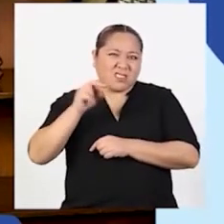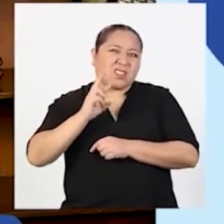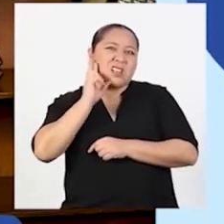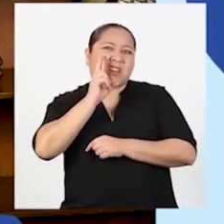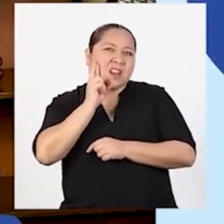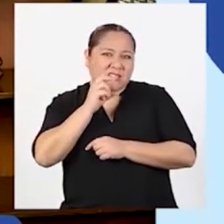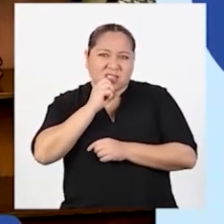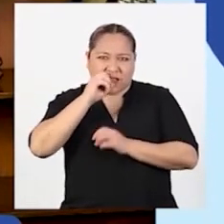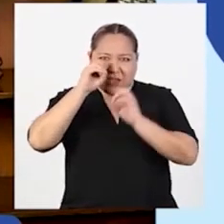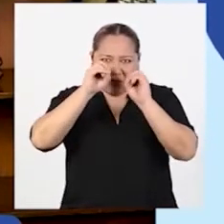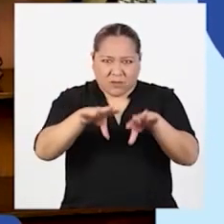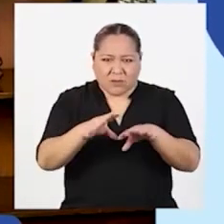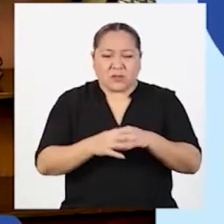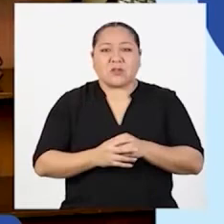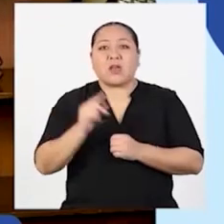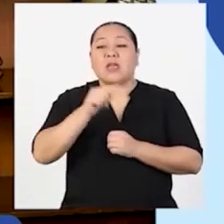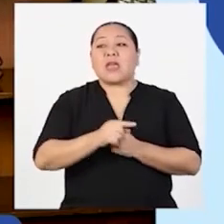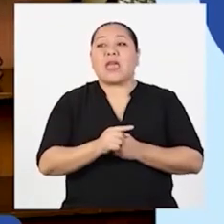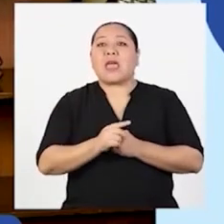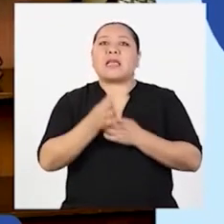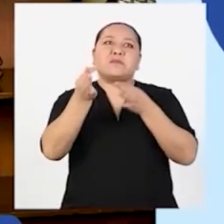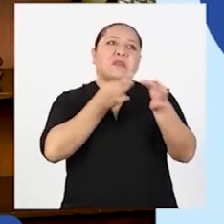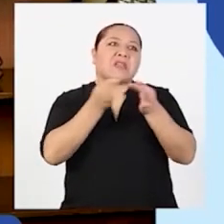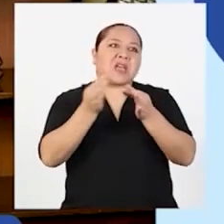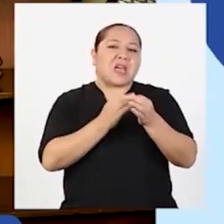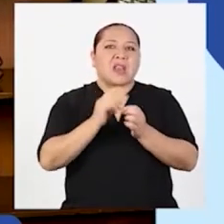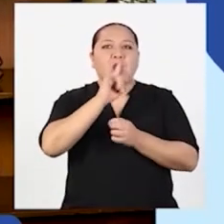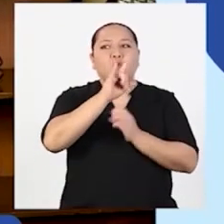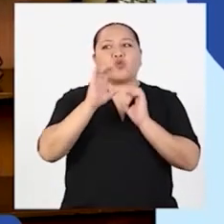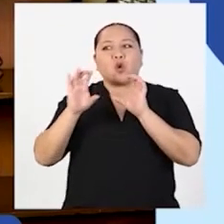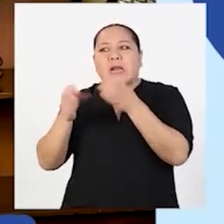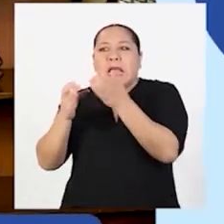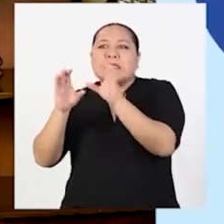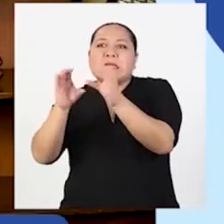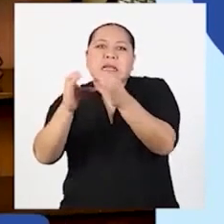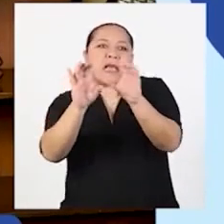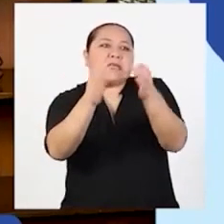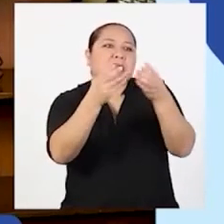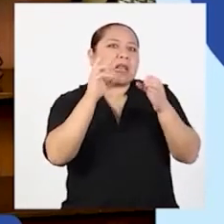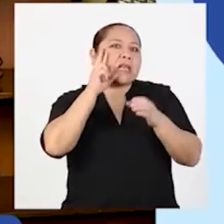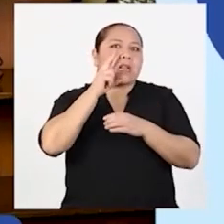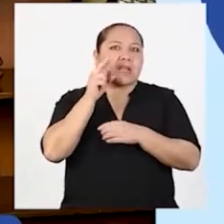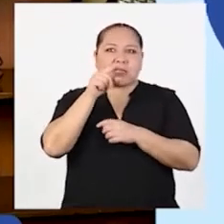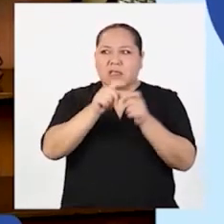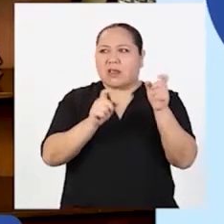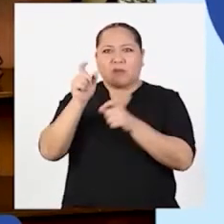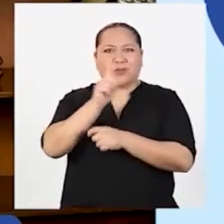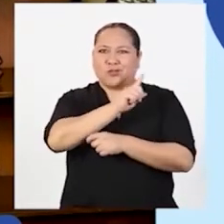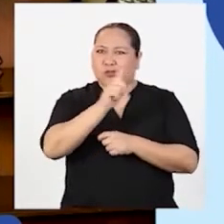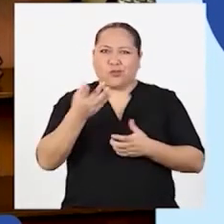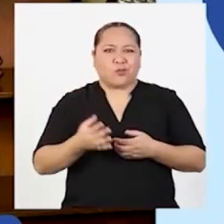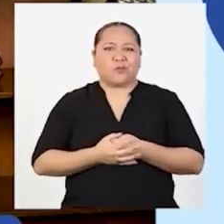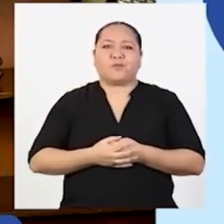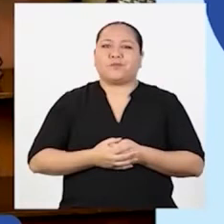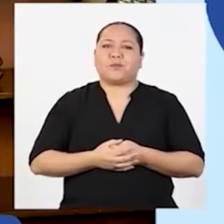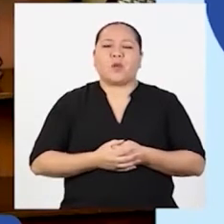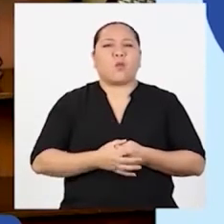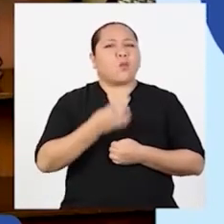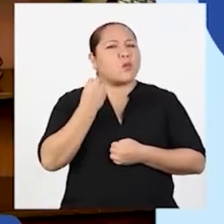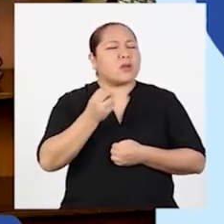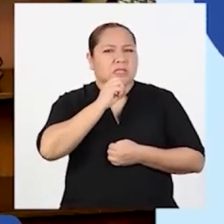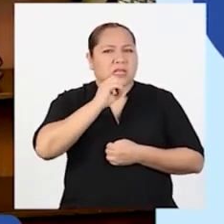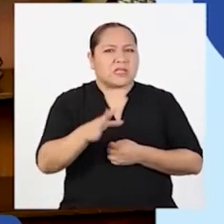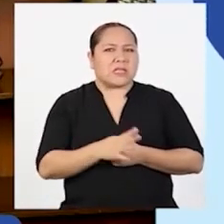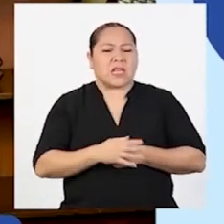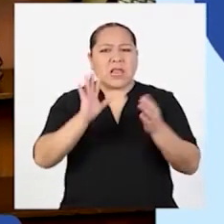de los rasgos que se examinaban, y más adelante se descubrió que no había discontinuidad genética significativa entre